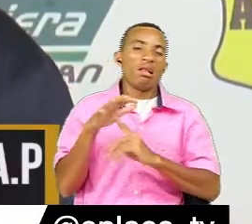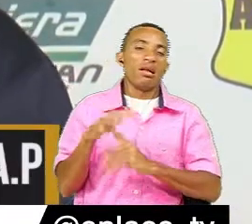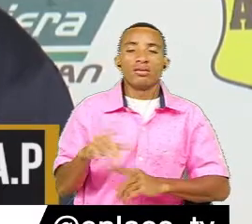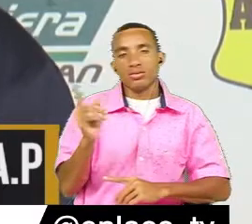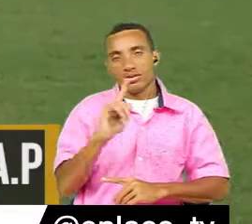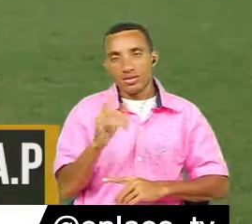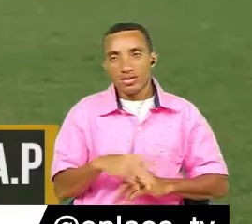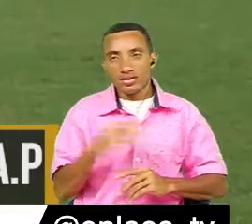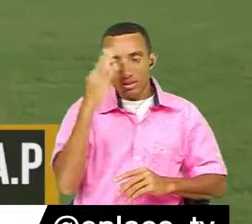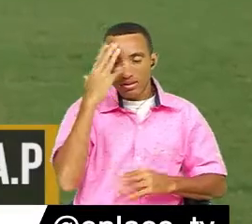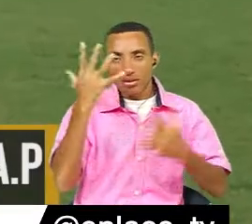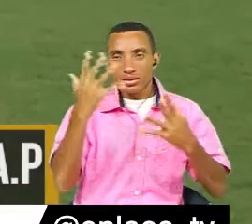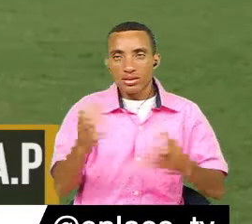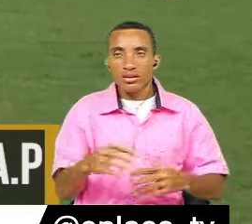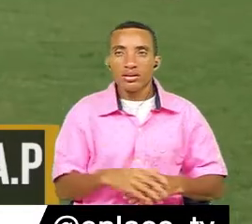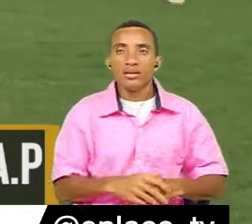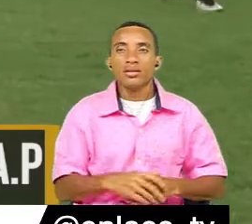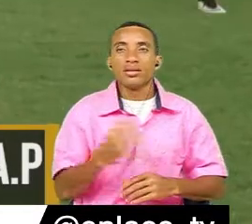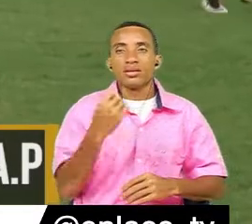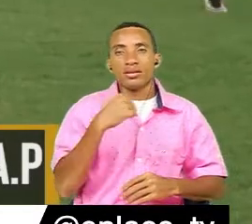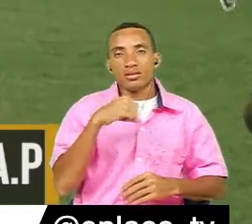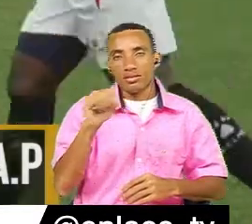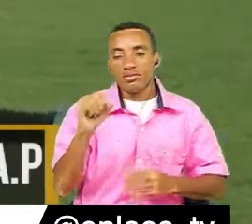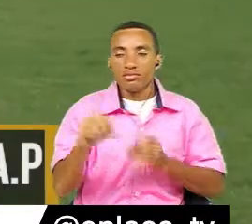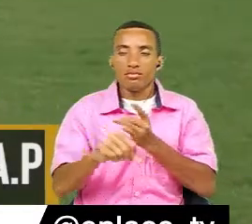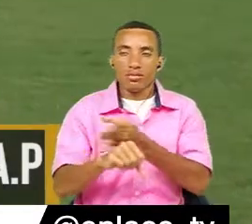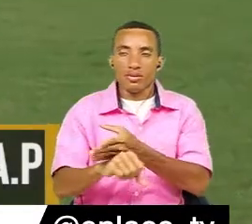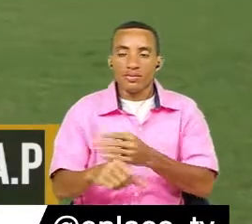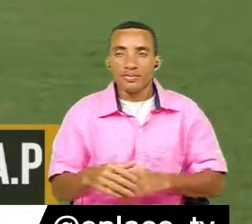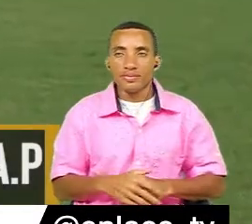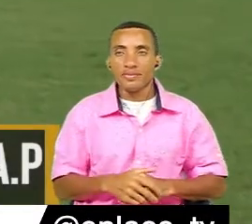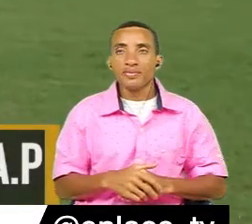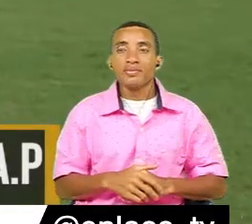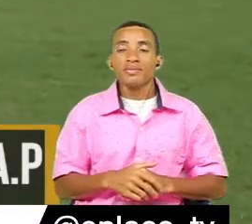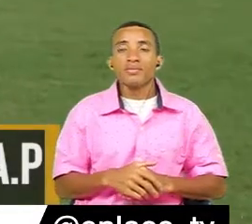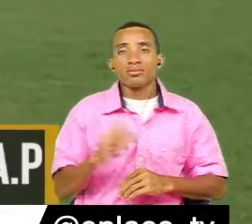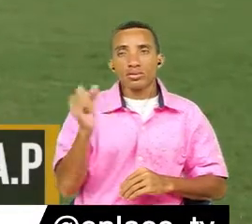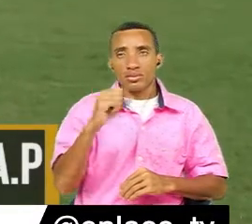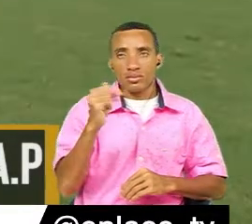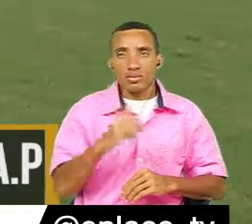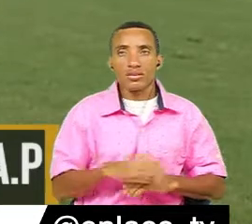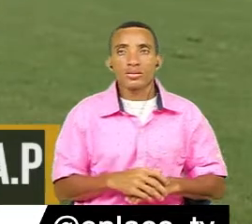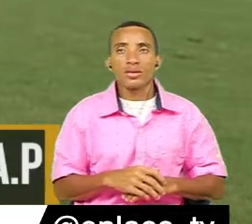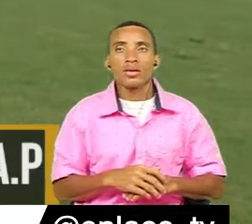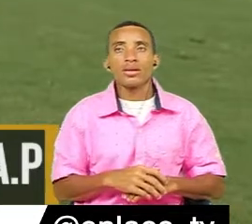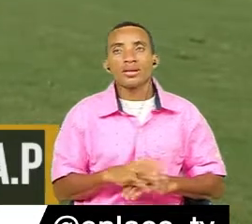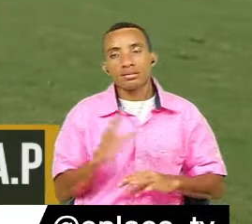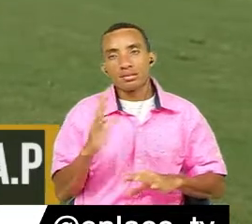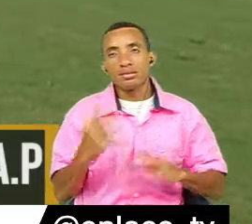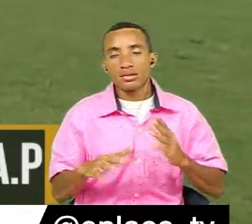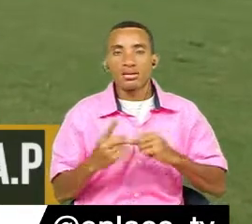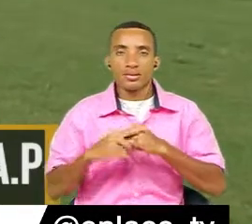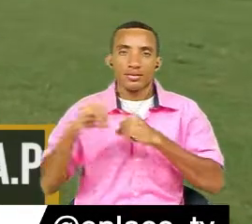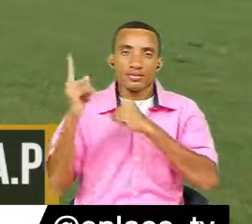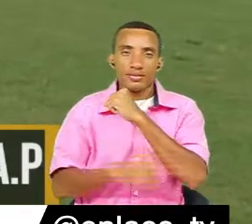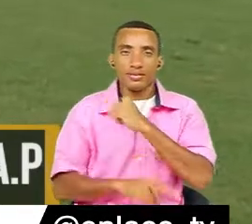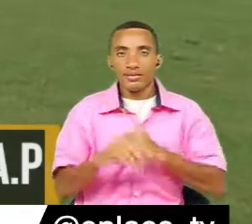al fin logremos un premio justo a lo que hacemos en la cancha, ¿no? Sí, sí, sin embargo, pues estaba cumpliendo sanción